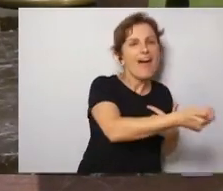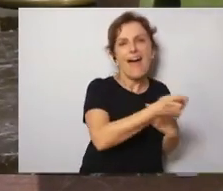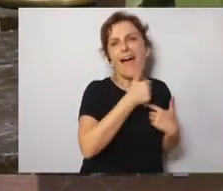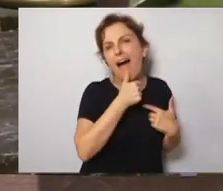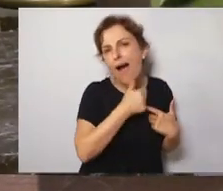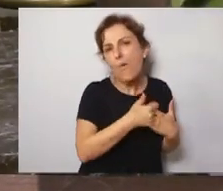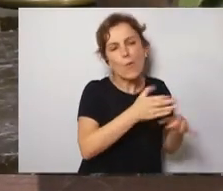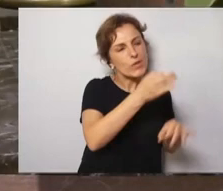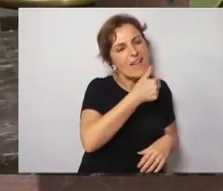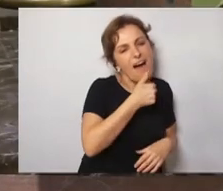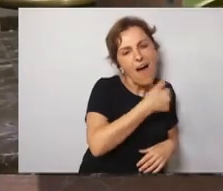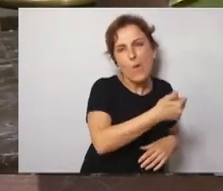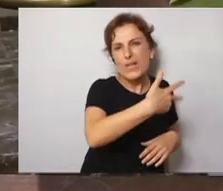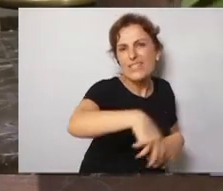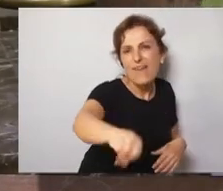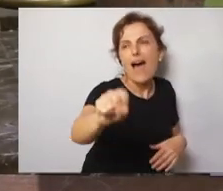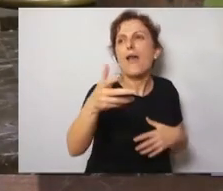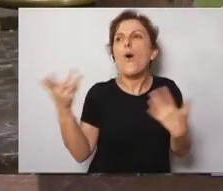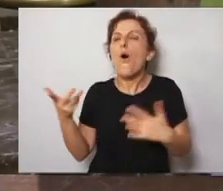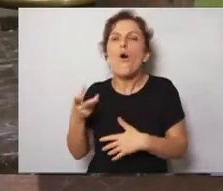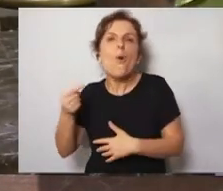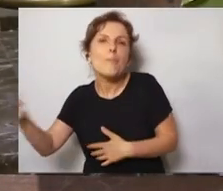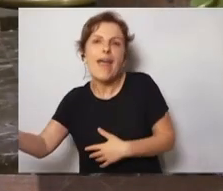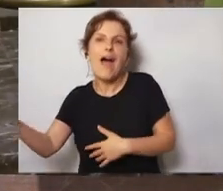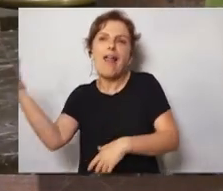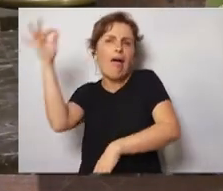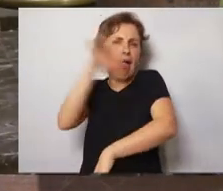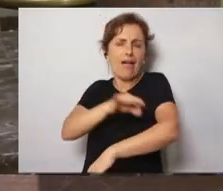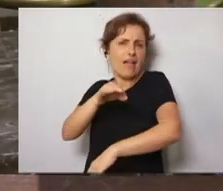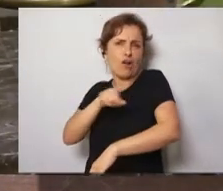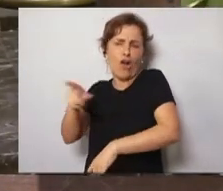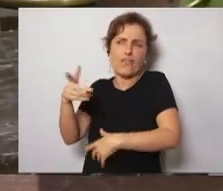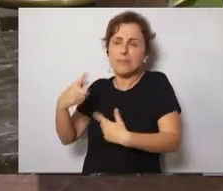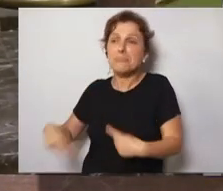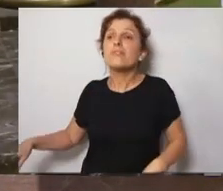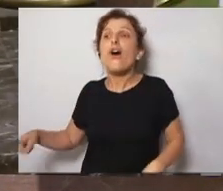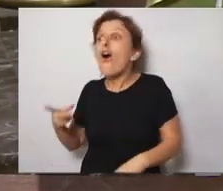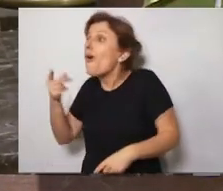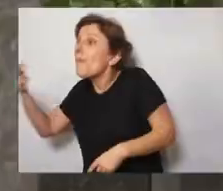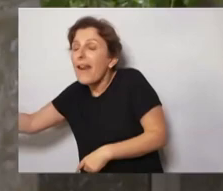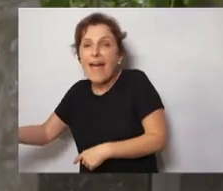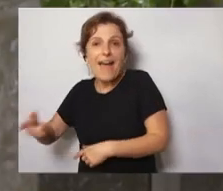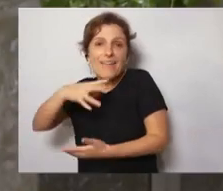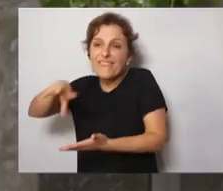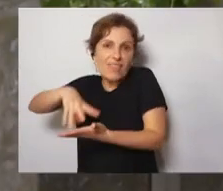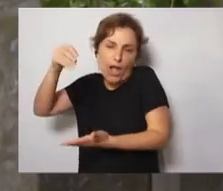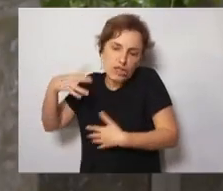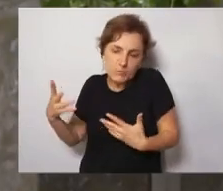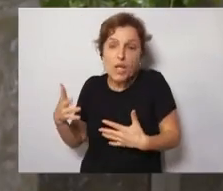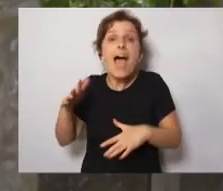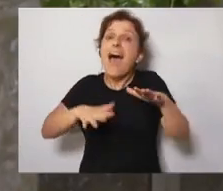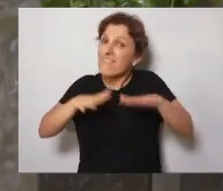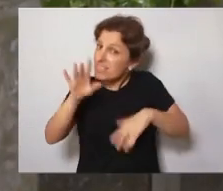o comprar un repelente para los mosquitos o comprar un paquete de fideos pero a